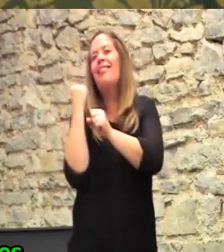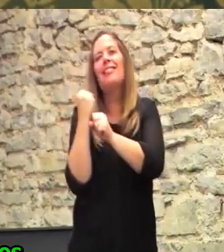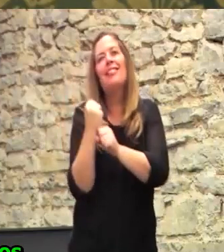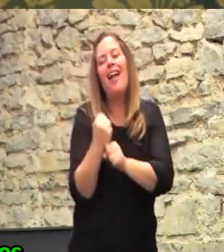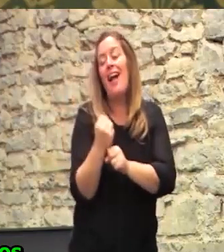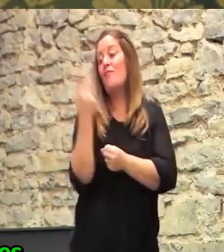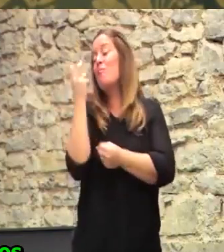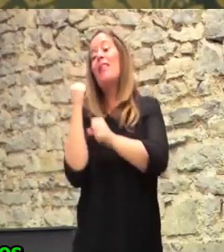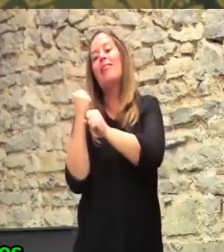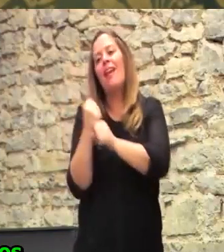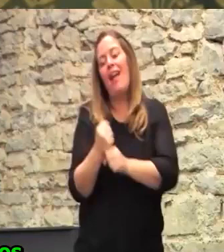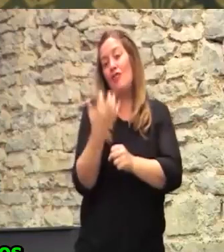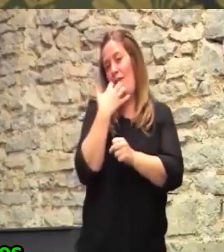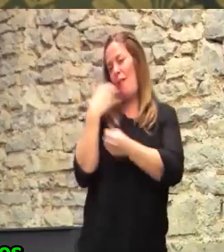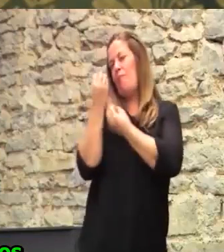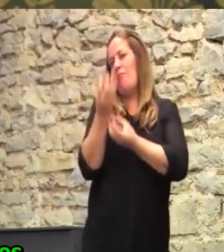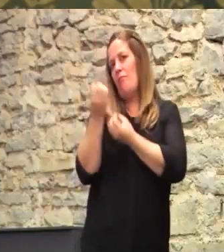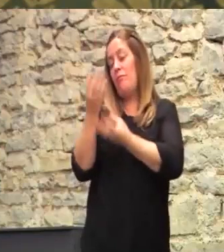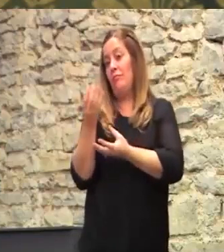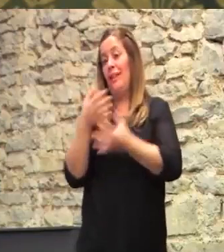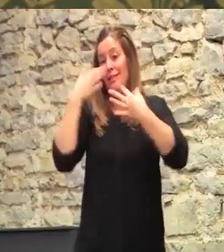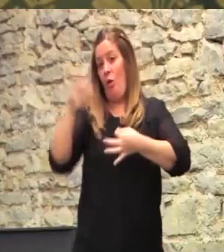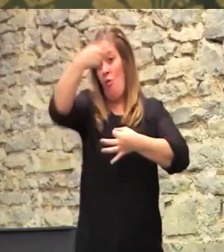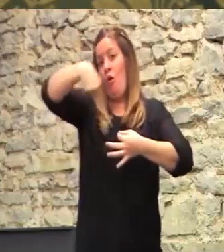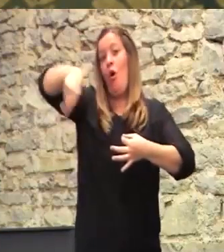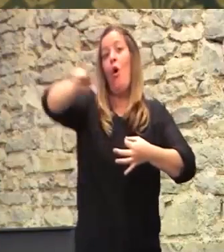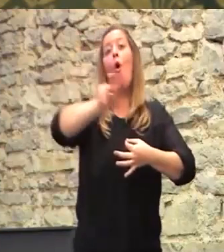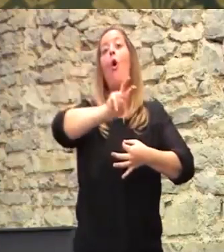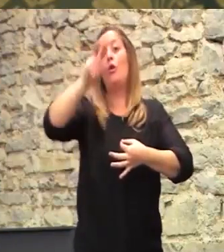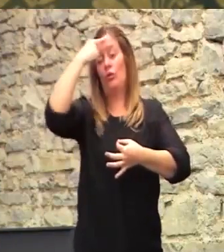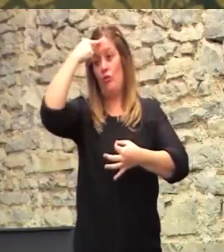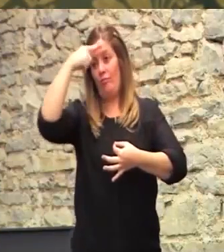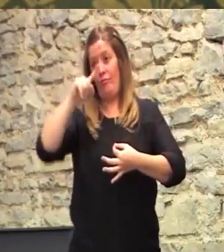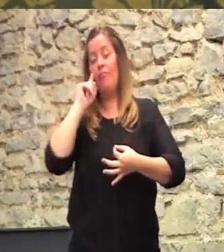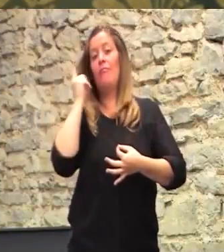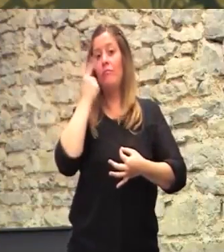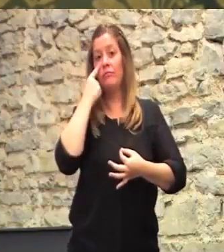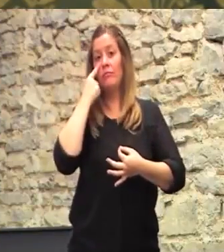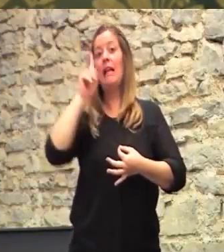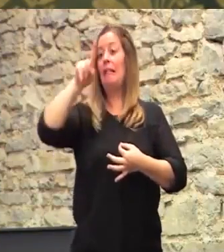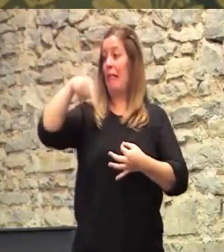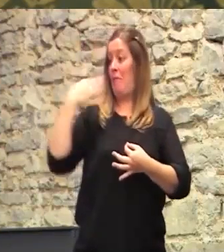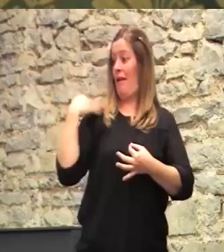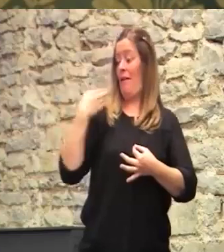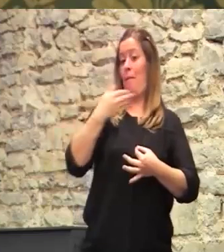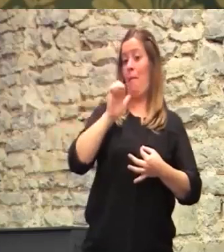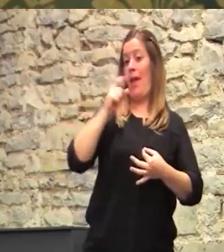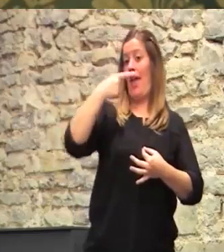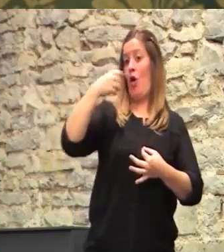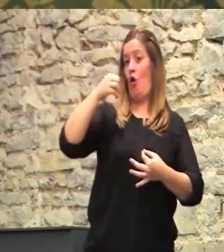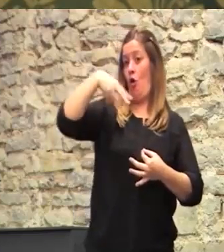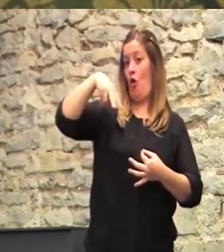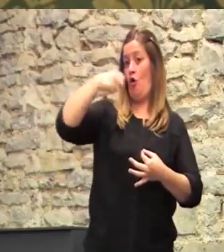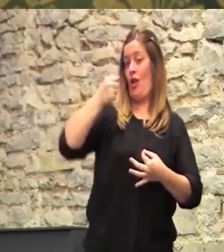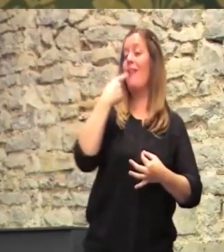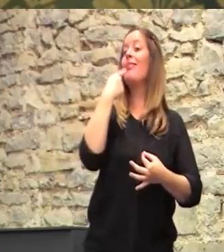seguramente ustedes van a encontrar otros es posible como antes decía begoña mejor dicho como antes decía